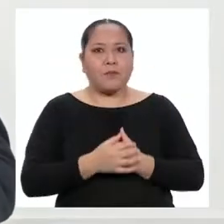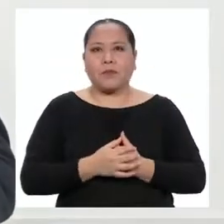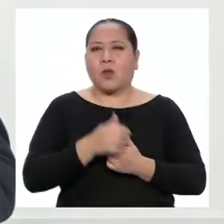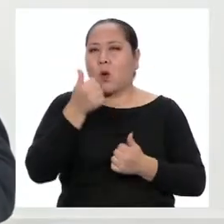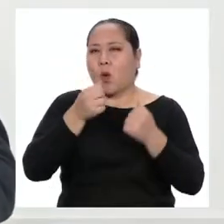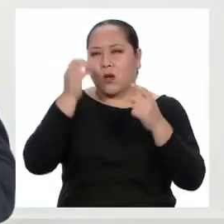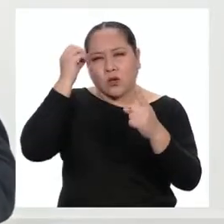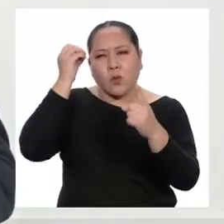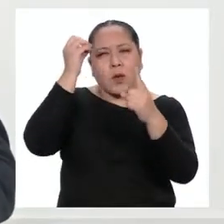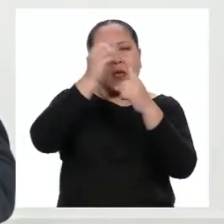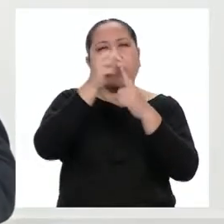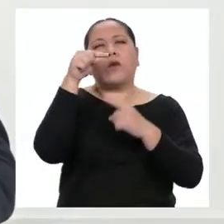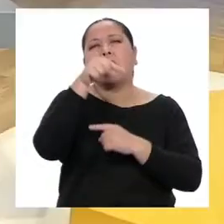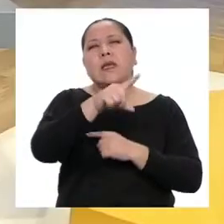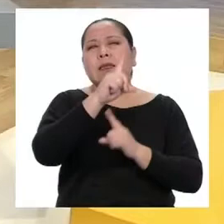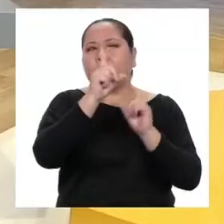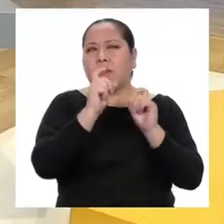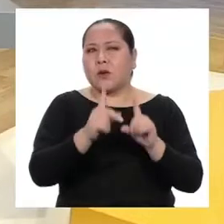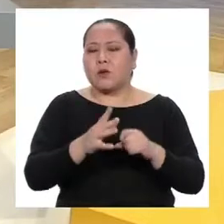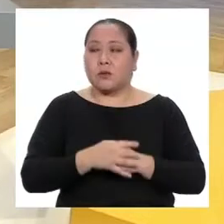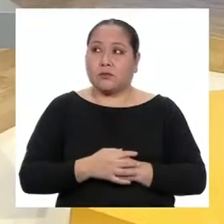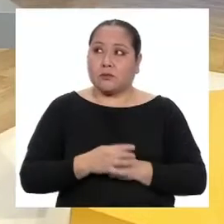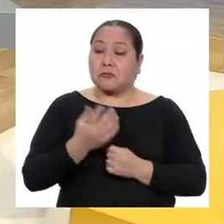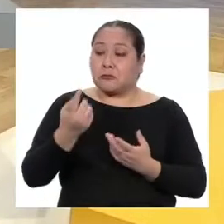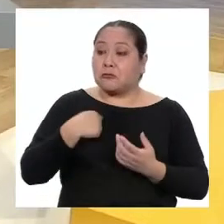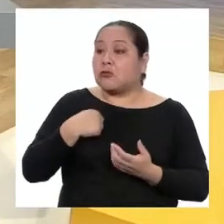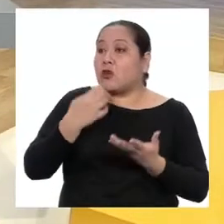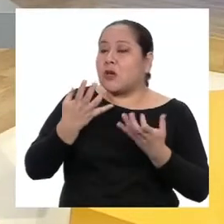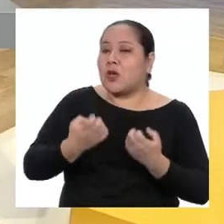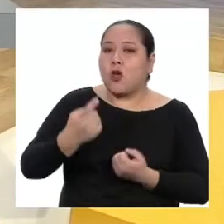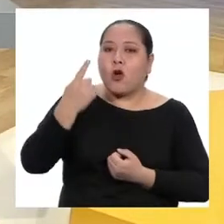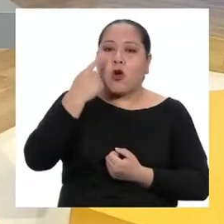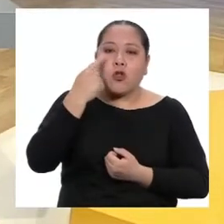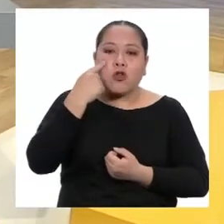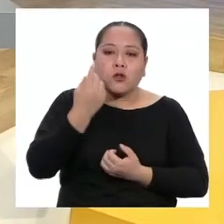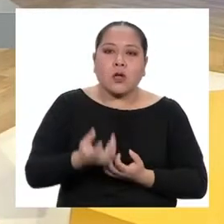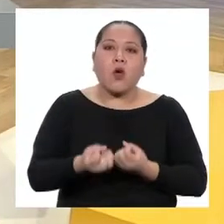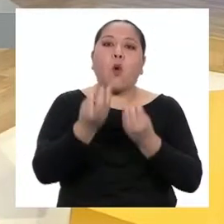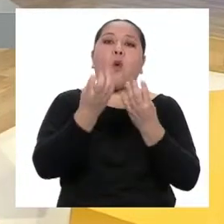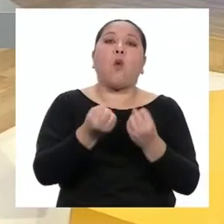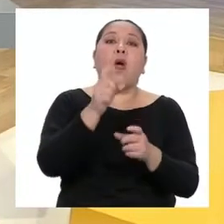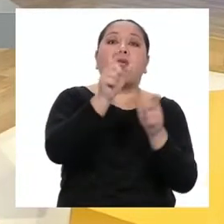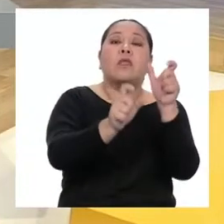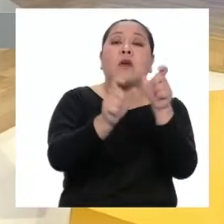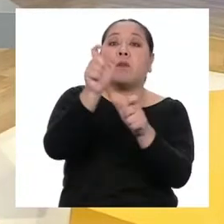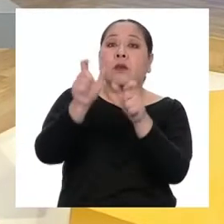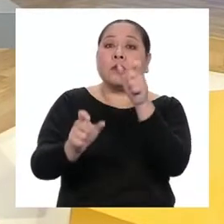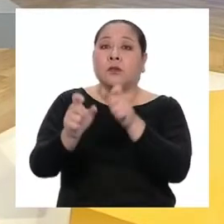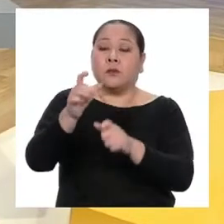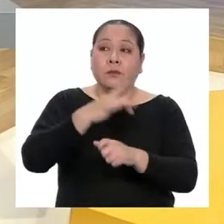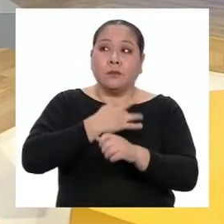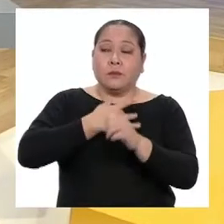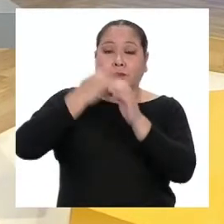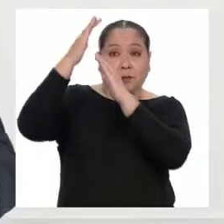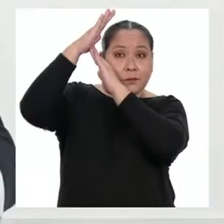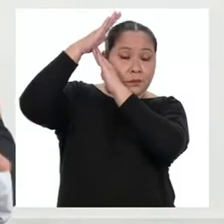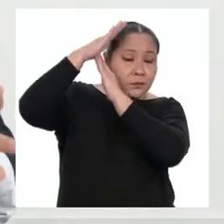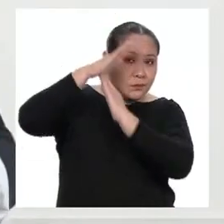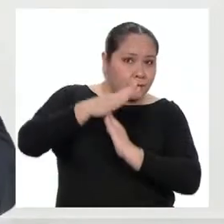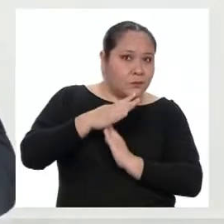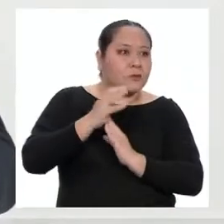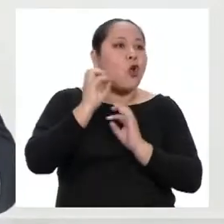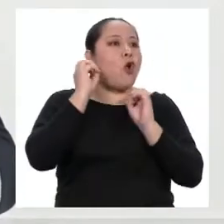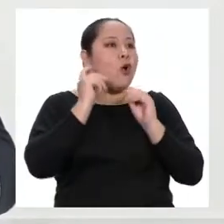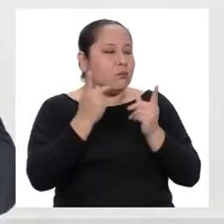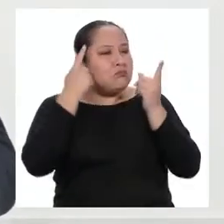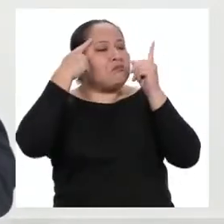el objetivo de esa pregunta? Quiero conocer la cantidad de personas que han sido discriminadas. De